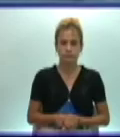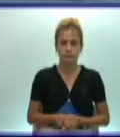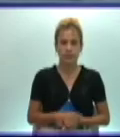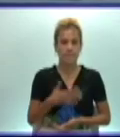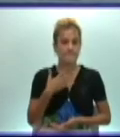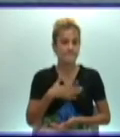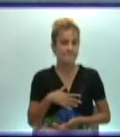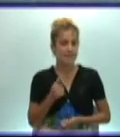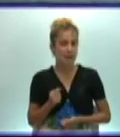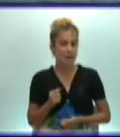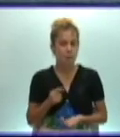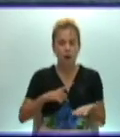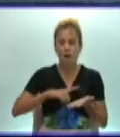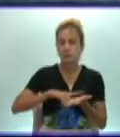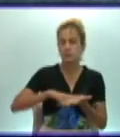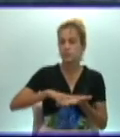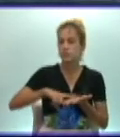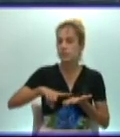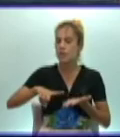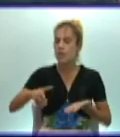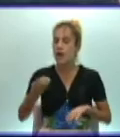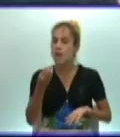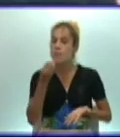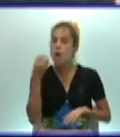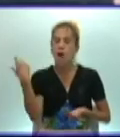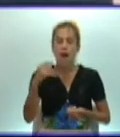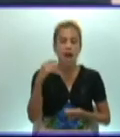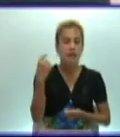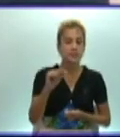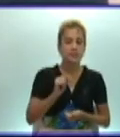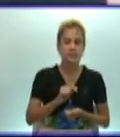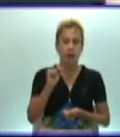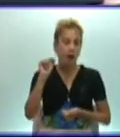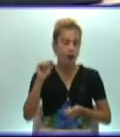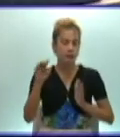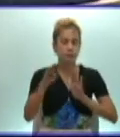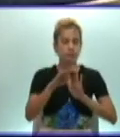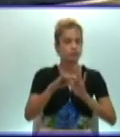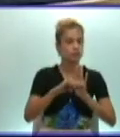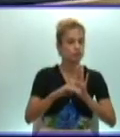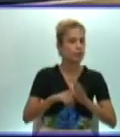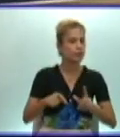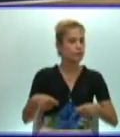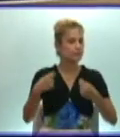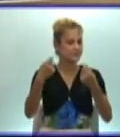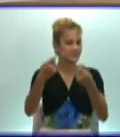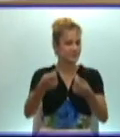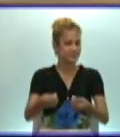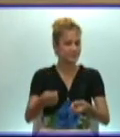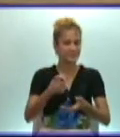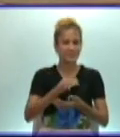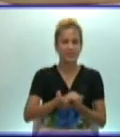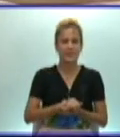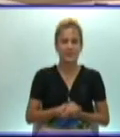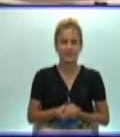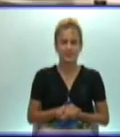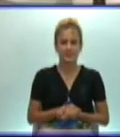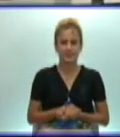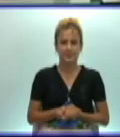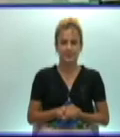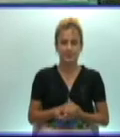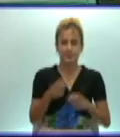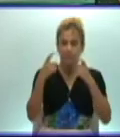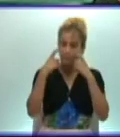Esperamos que durante la semana puedan continuar ejercitando estos contenidos que les hemos presentado en esta emisión. Es